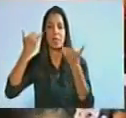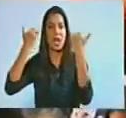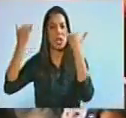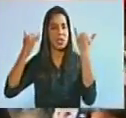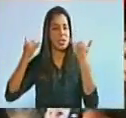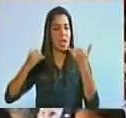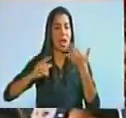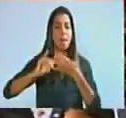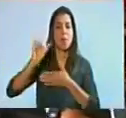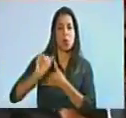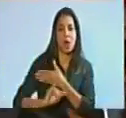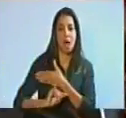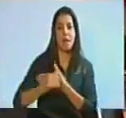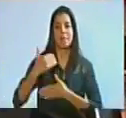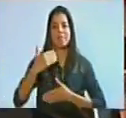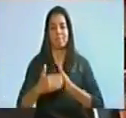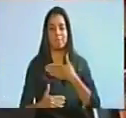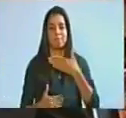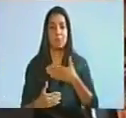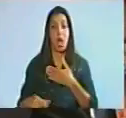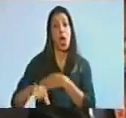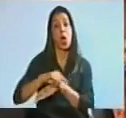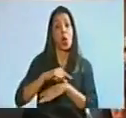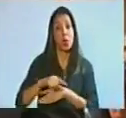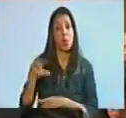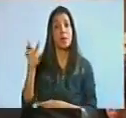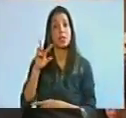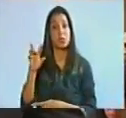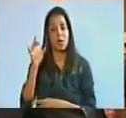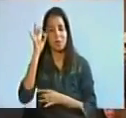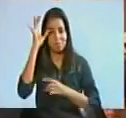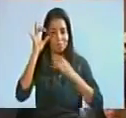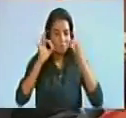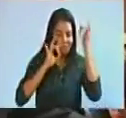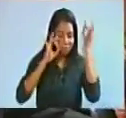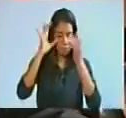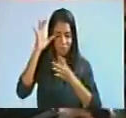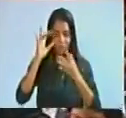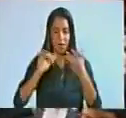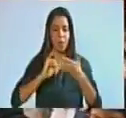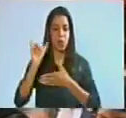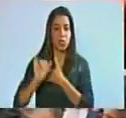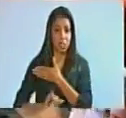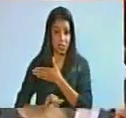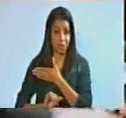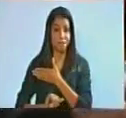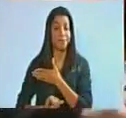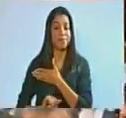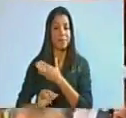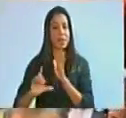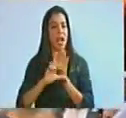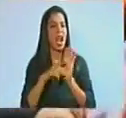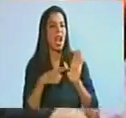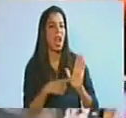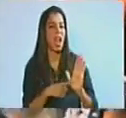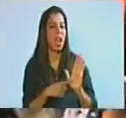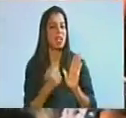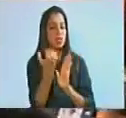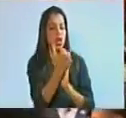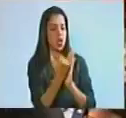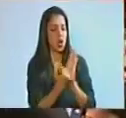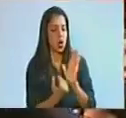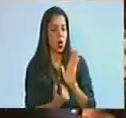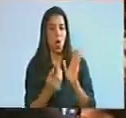programas que ha venido desarrollando el gobierno revolucionario. La ley establece los lineamientos de los